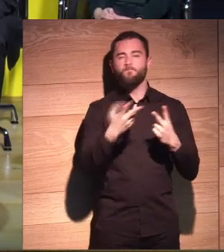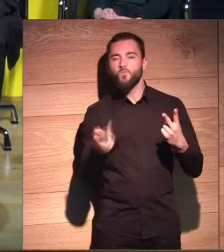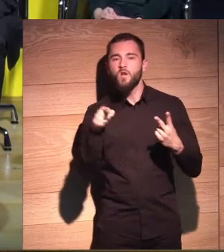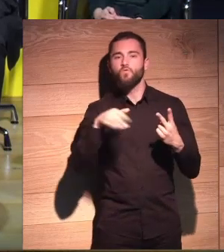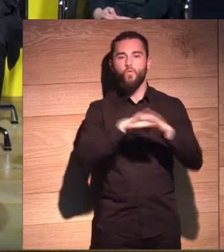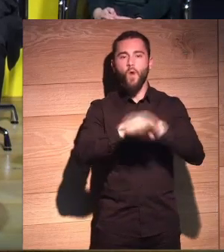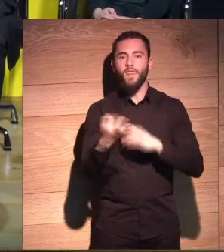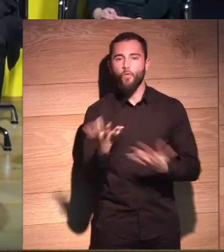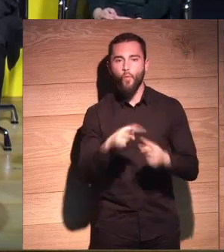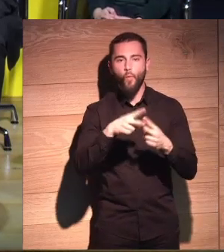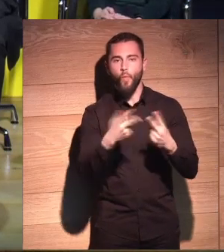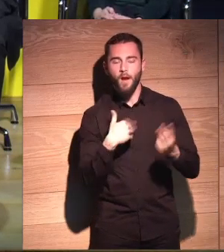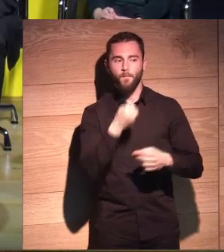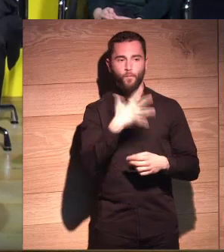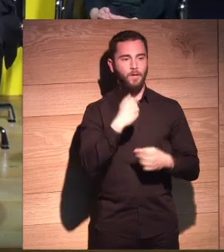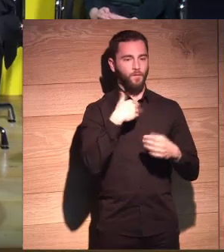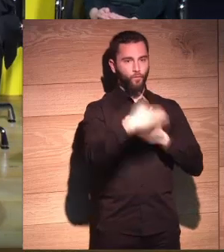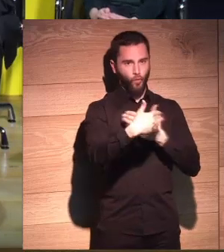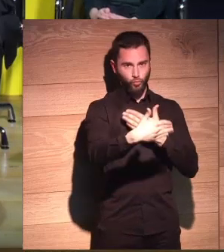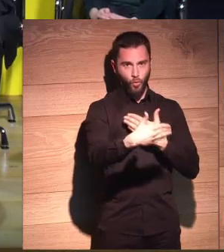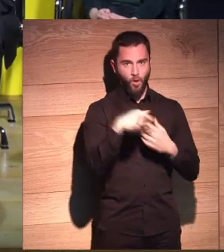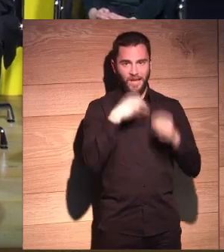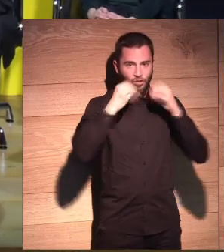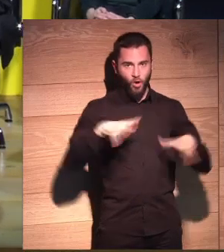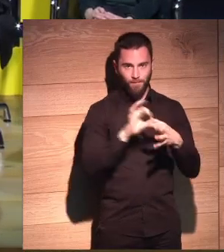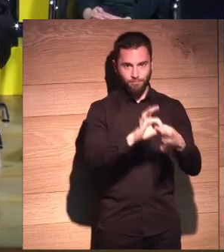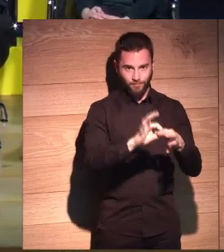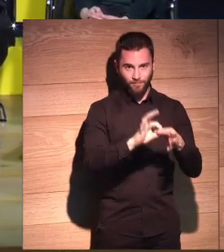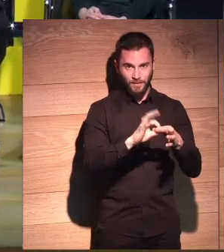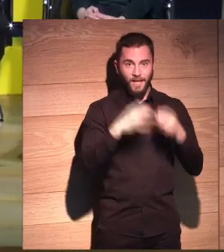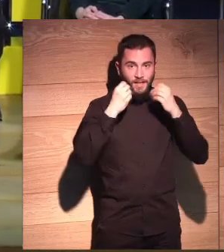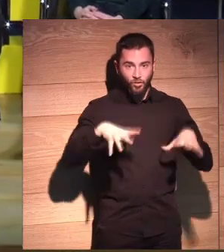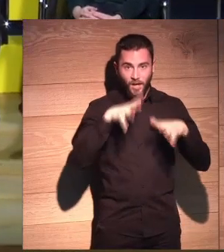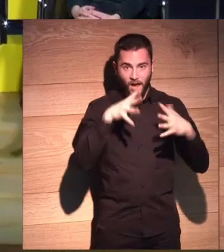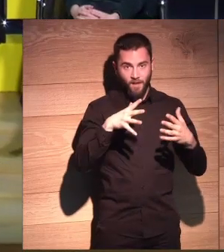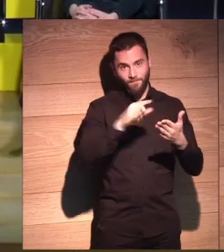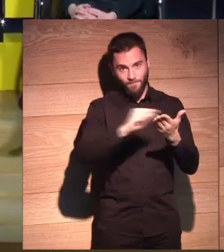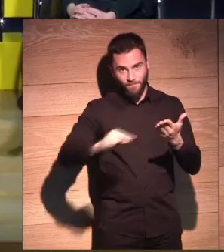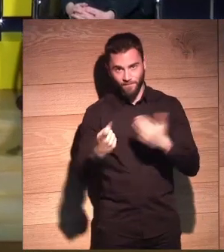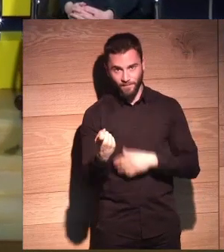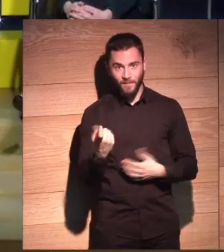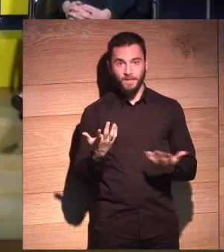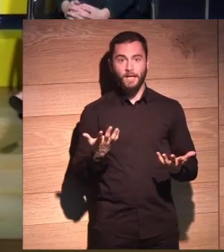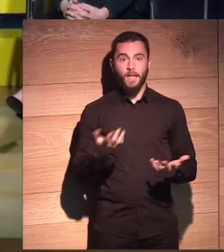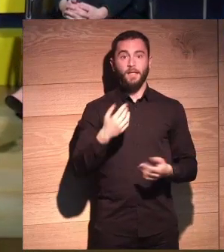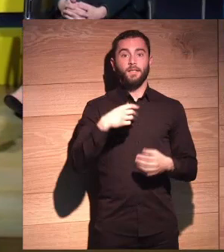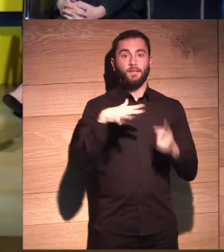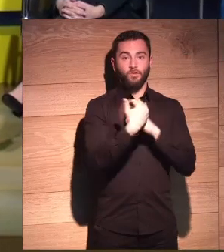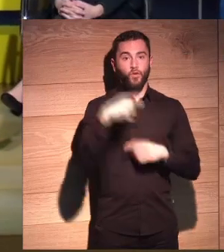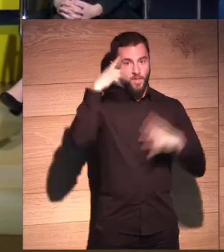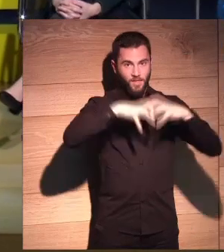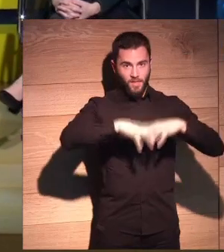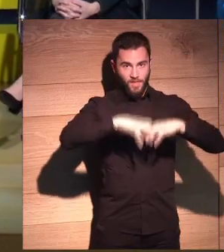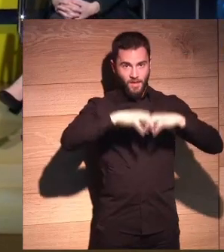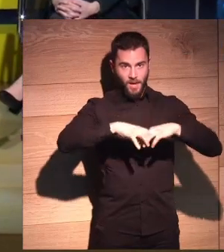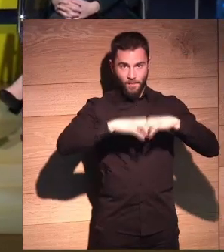qué te quedarías? Bueno, el futuro es parte de la historia, es de la historia que está por escribir. Y en el caso del cerebro es